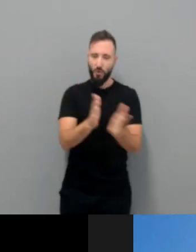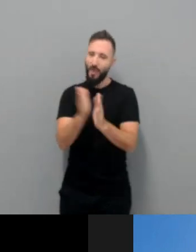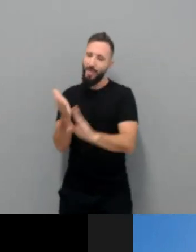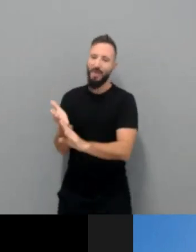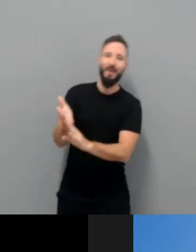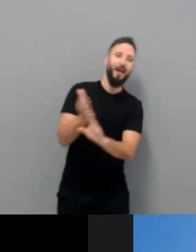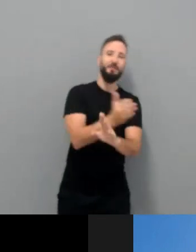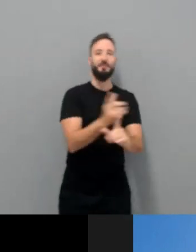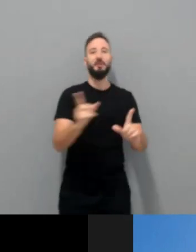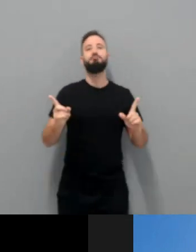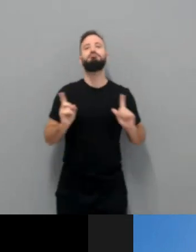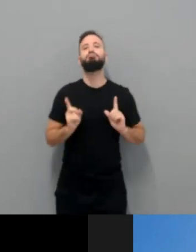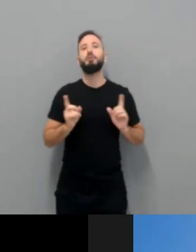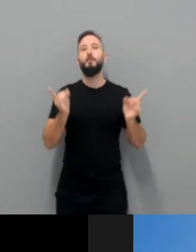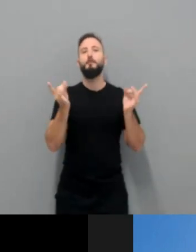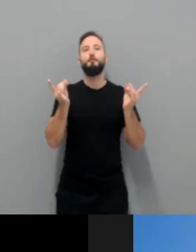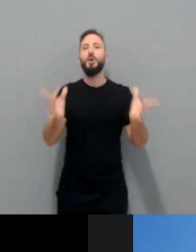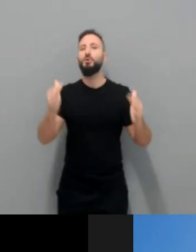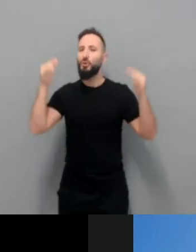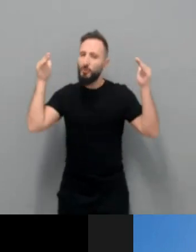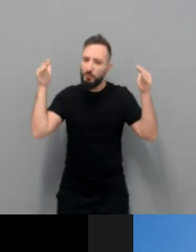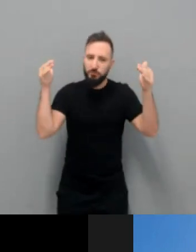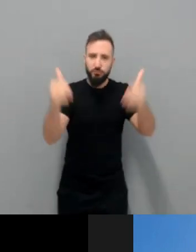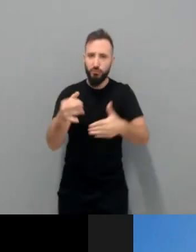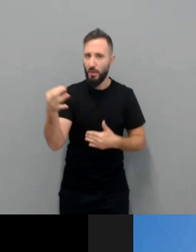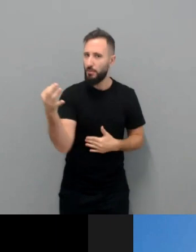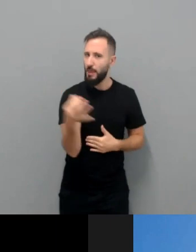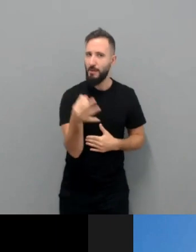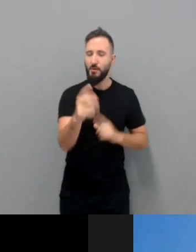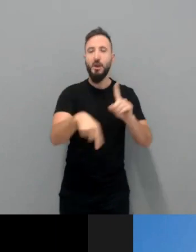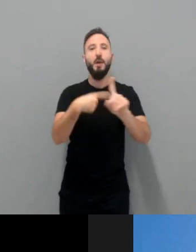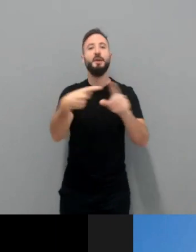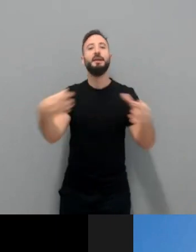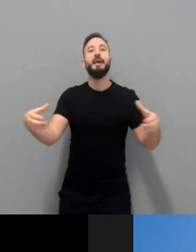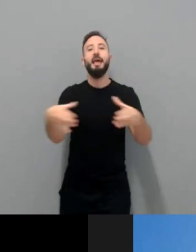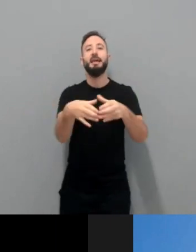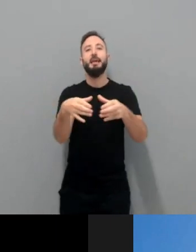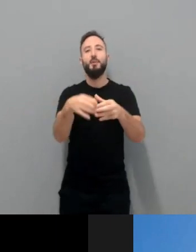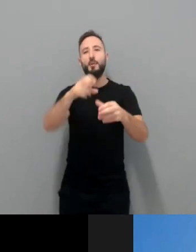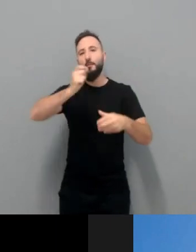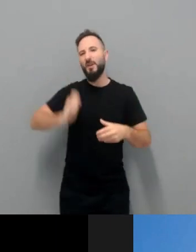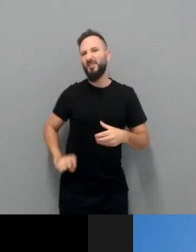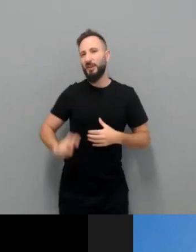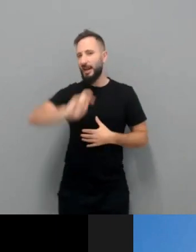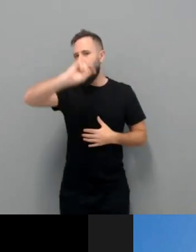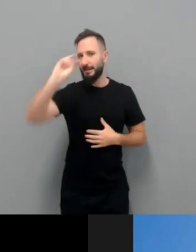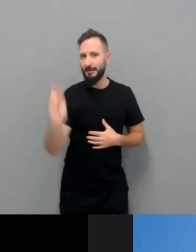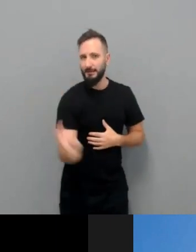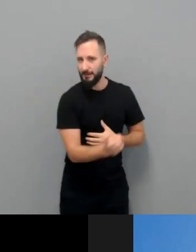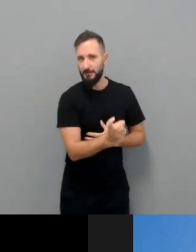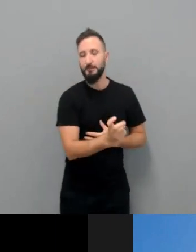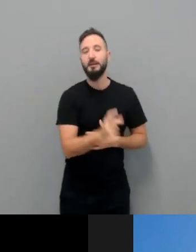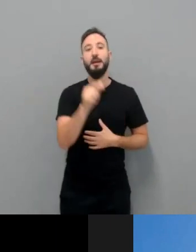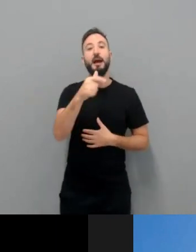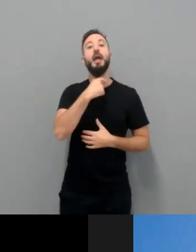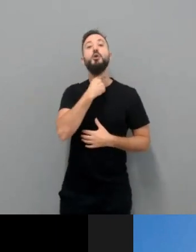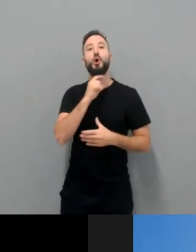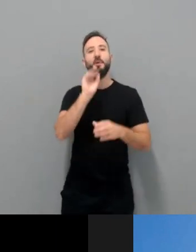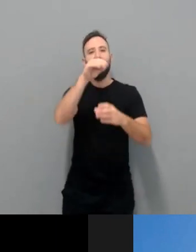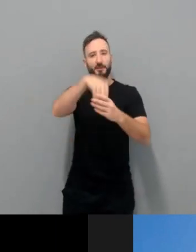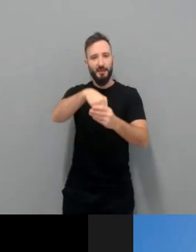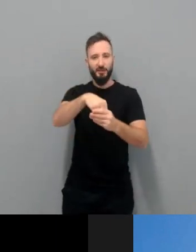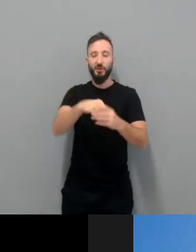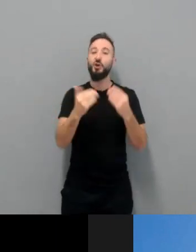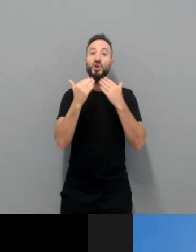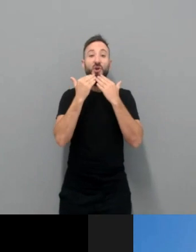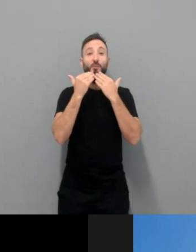manera precoz, siempre lo decimos, y con un equipo multidisciplinar en el que estamos los logopedas. Así que